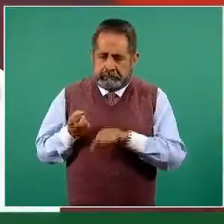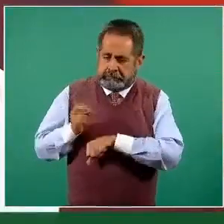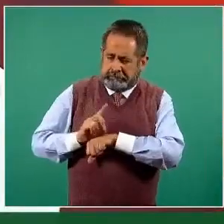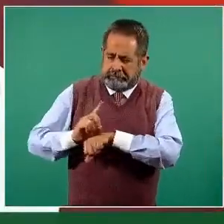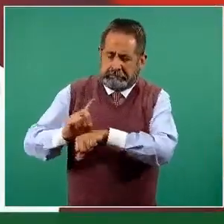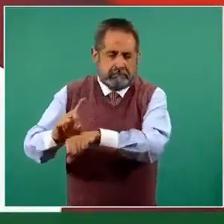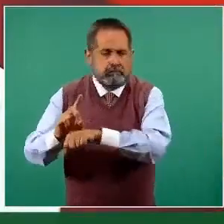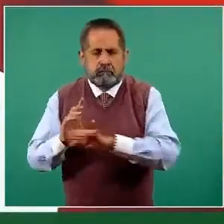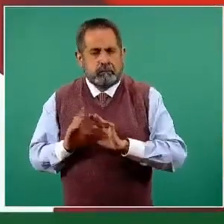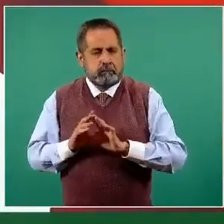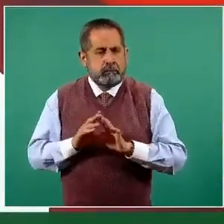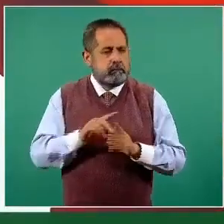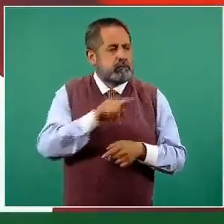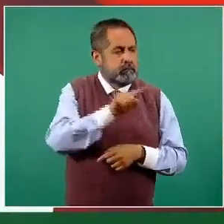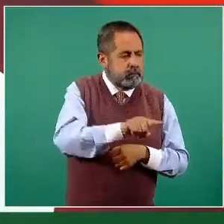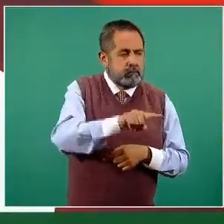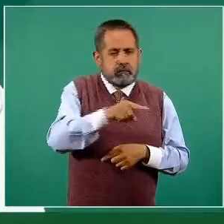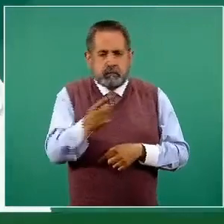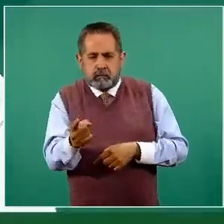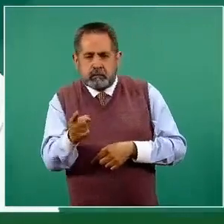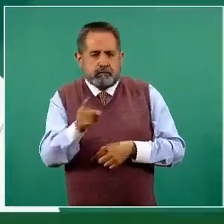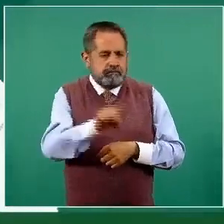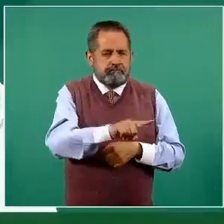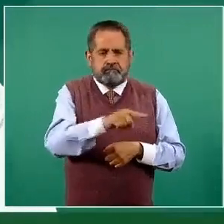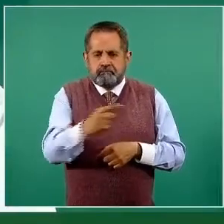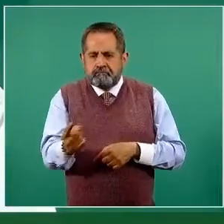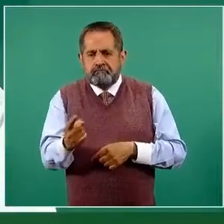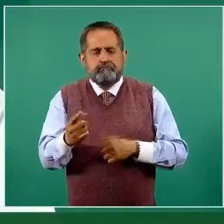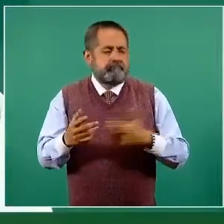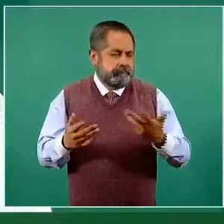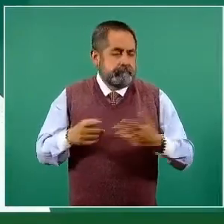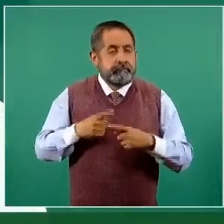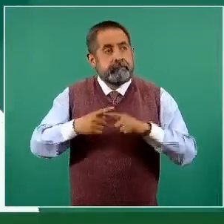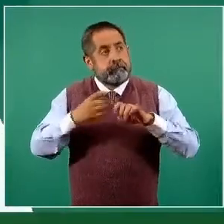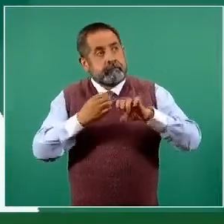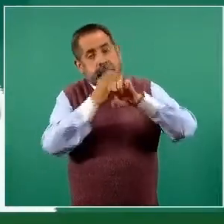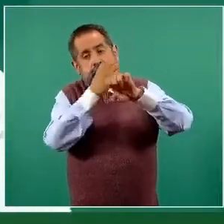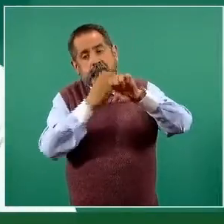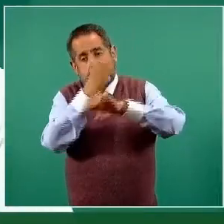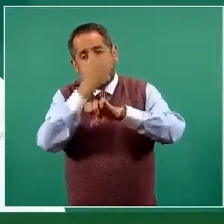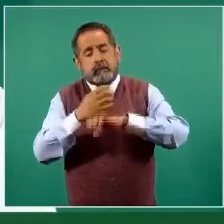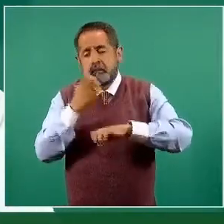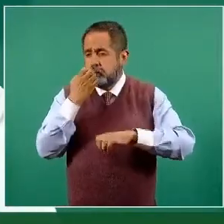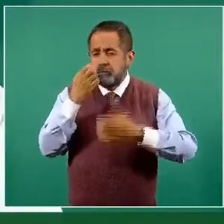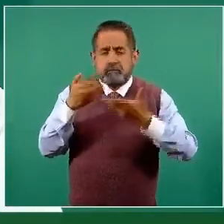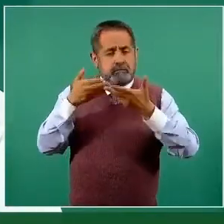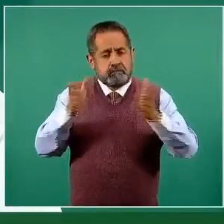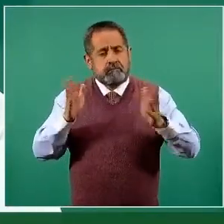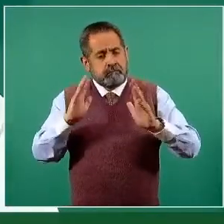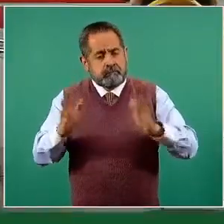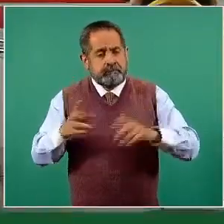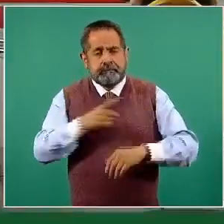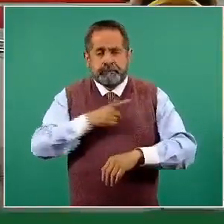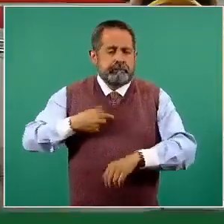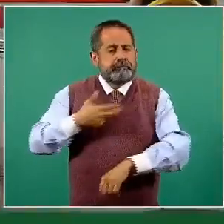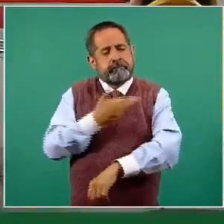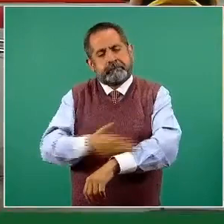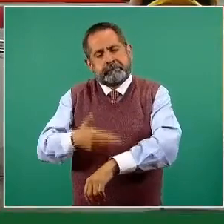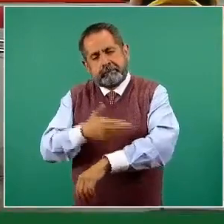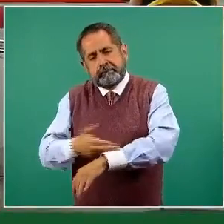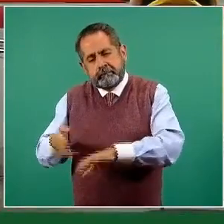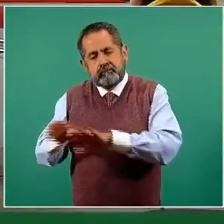del siguiente ciclo escolar. Pero por lo pronto, aquellas entidades federativas que abran sus escuelas tendrán que seguir